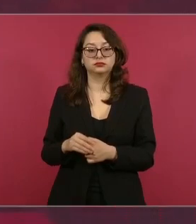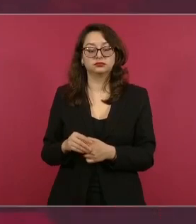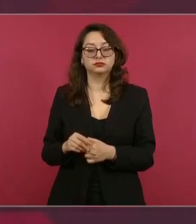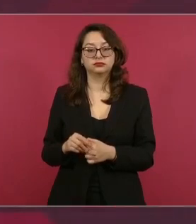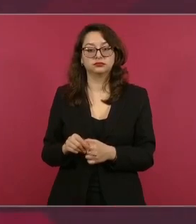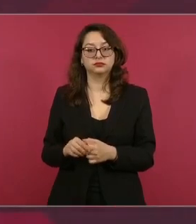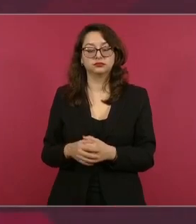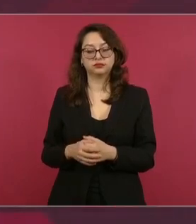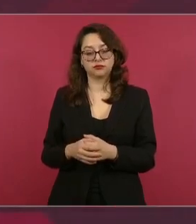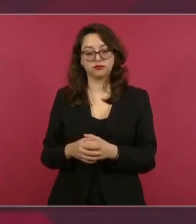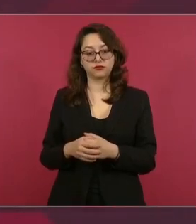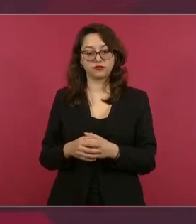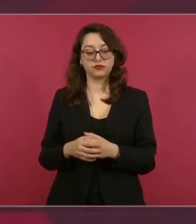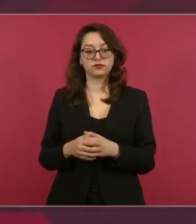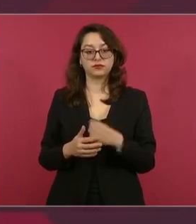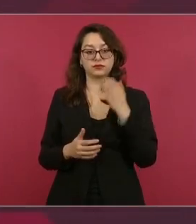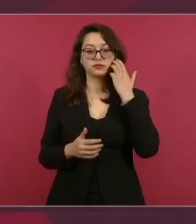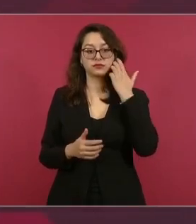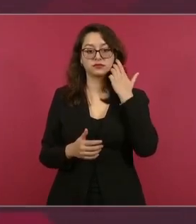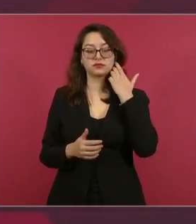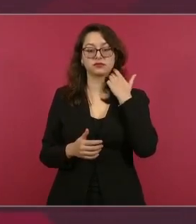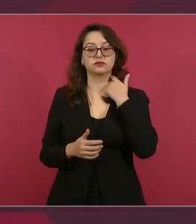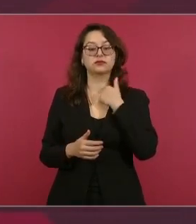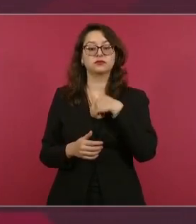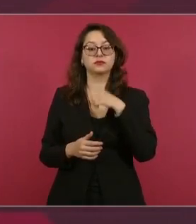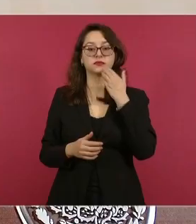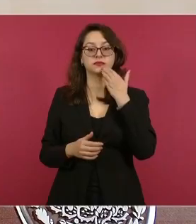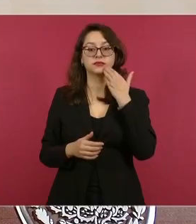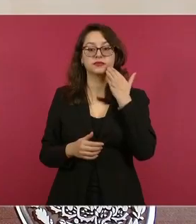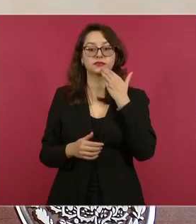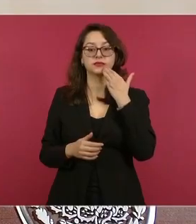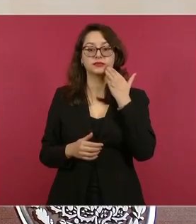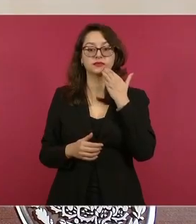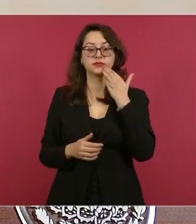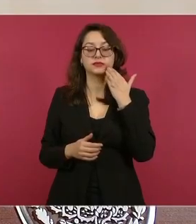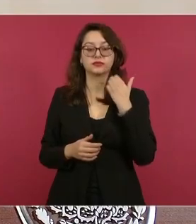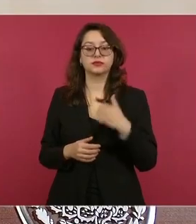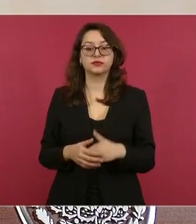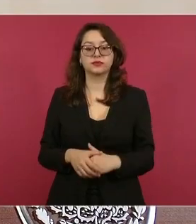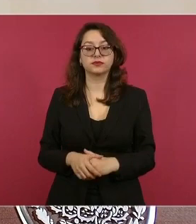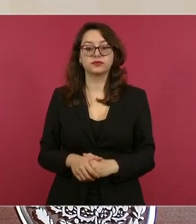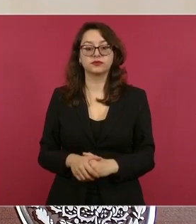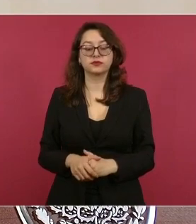de las distintas